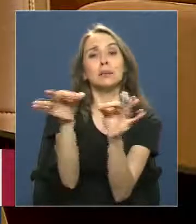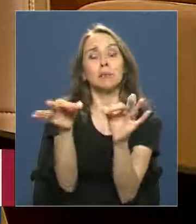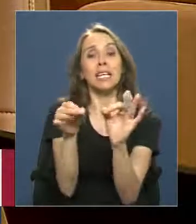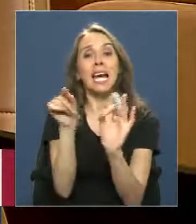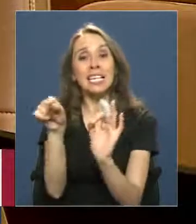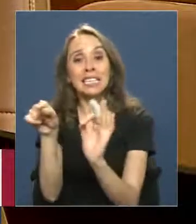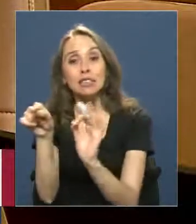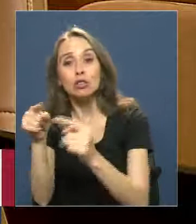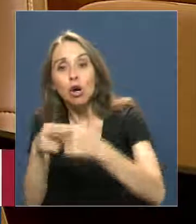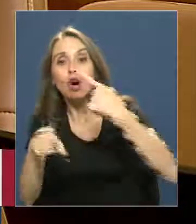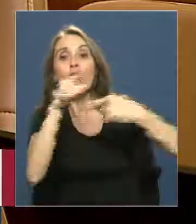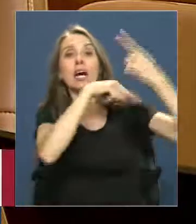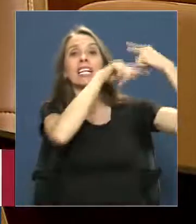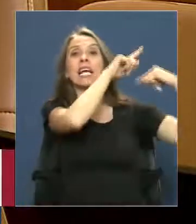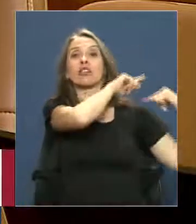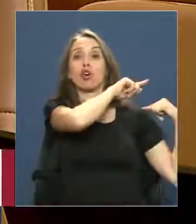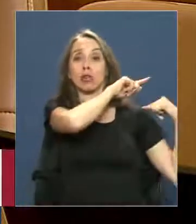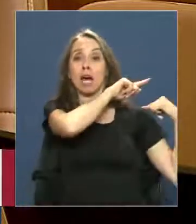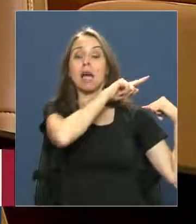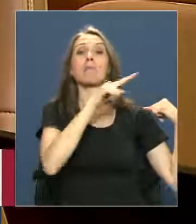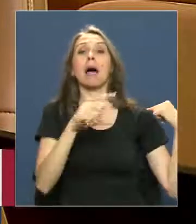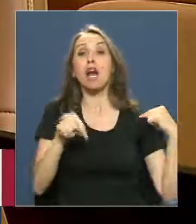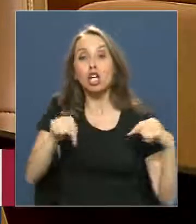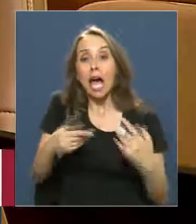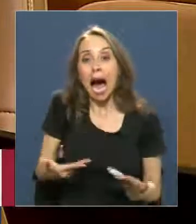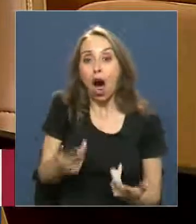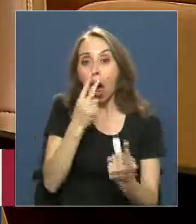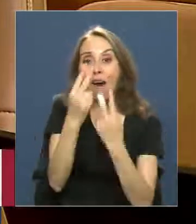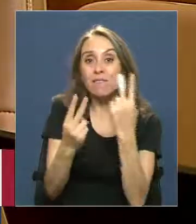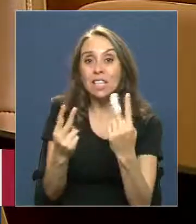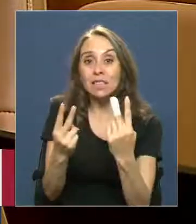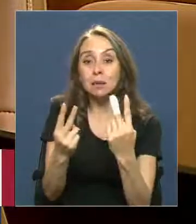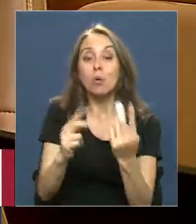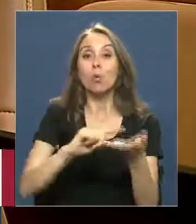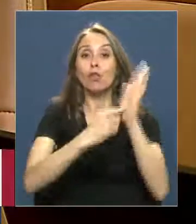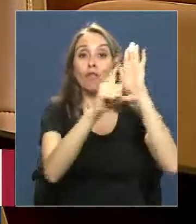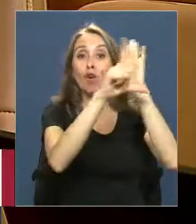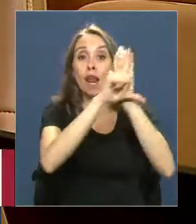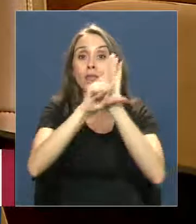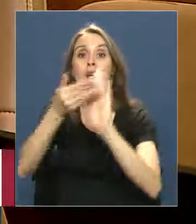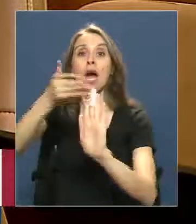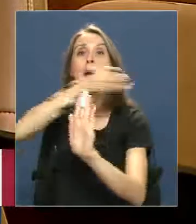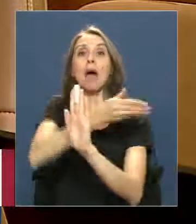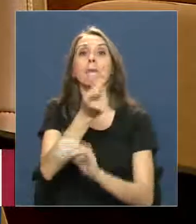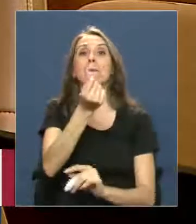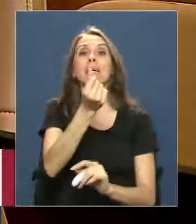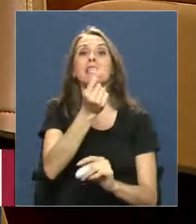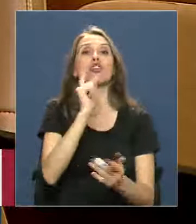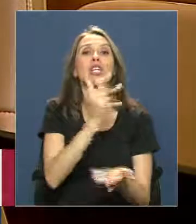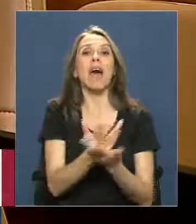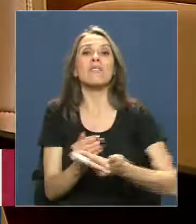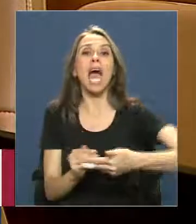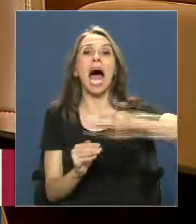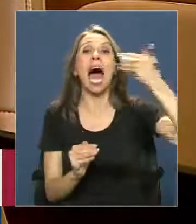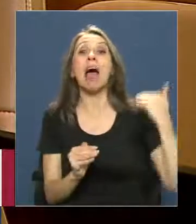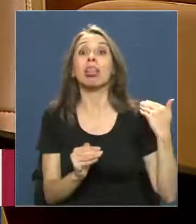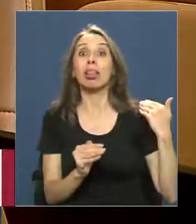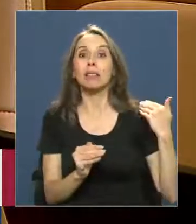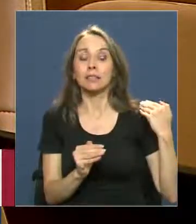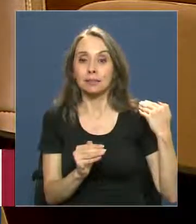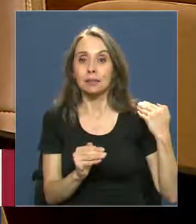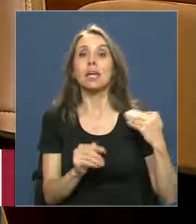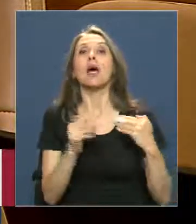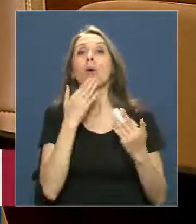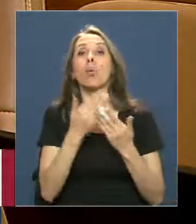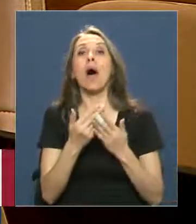esto para los efectos de lo que hemos visto hoy día a los precios que existían al momento en que se declara la zona, la alerta